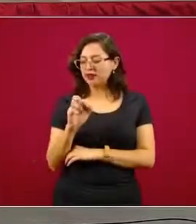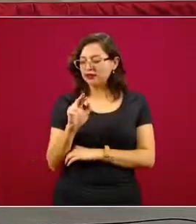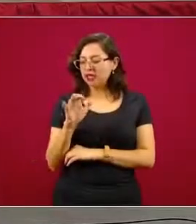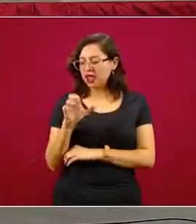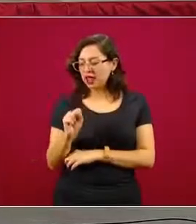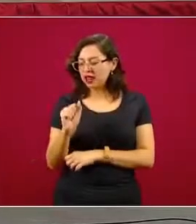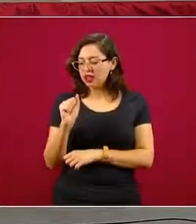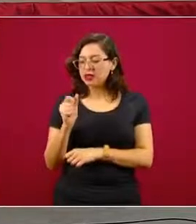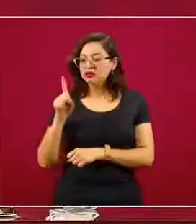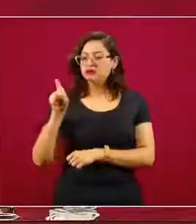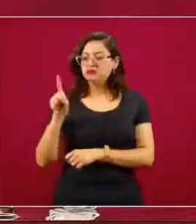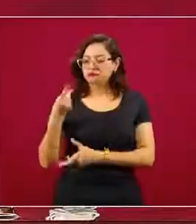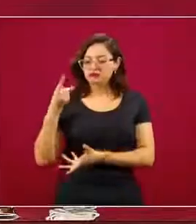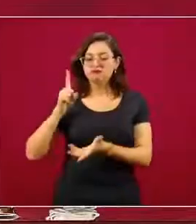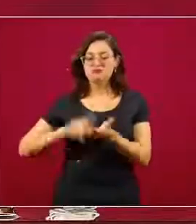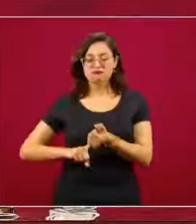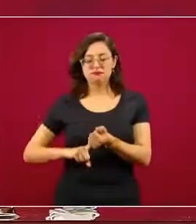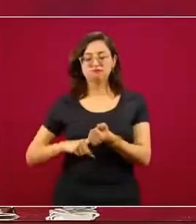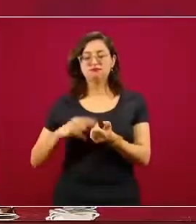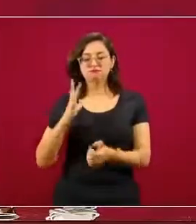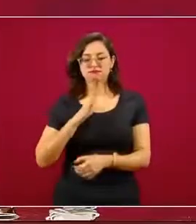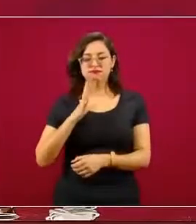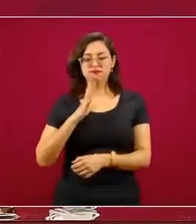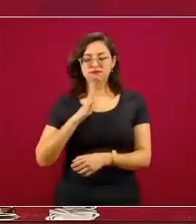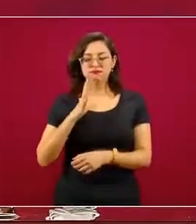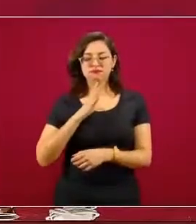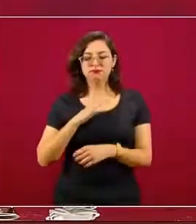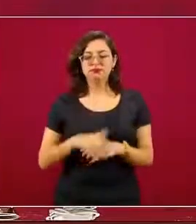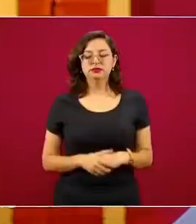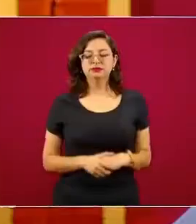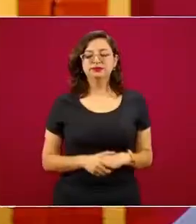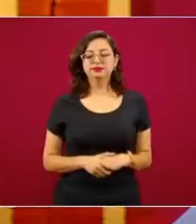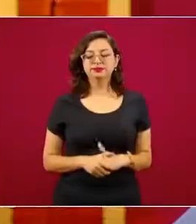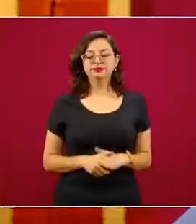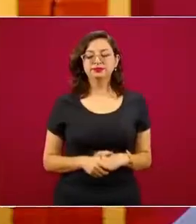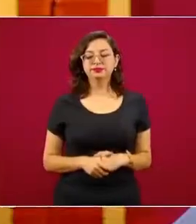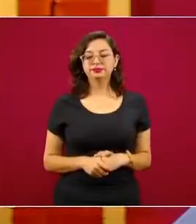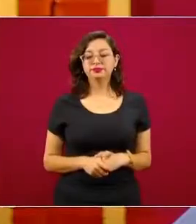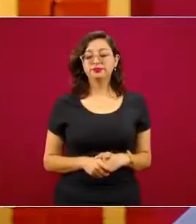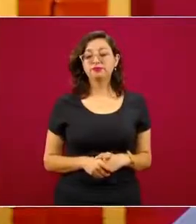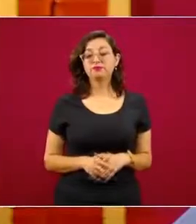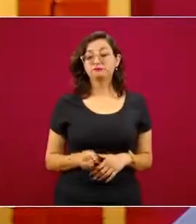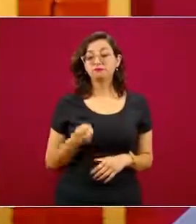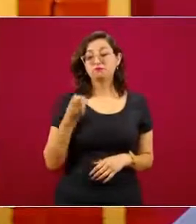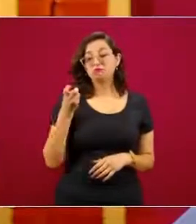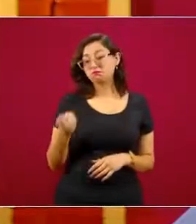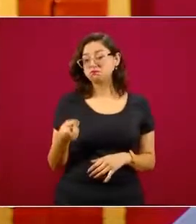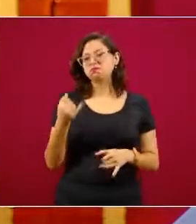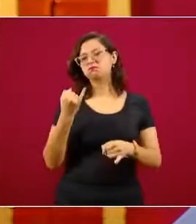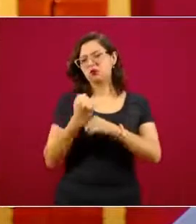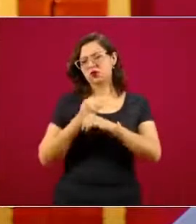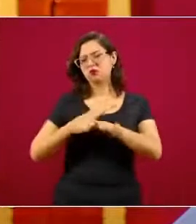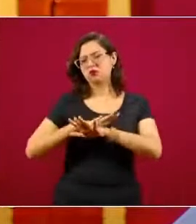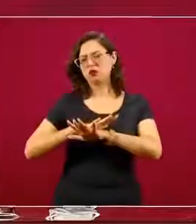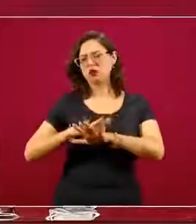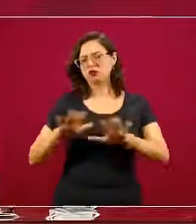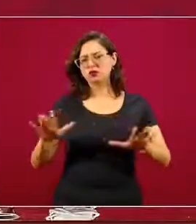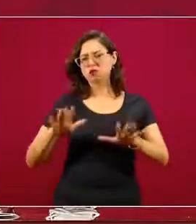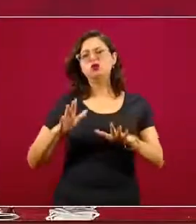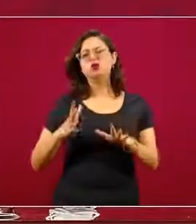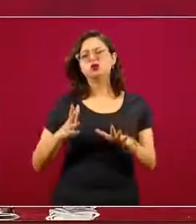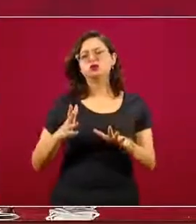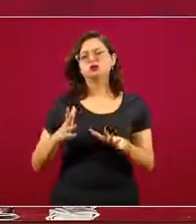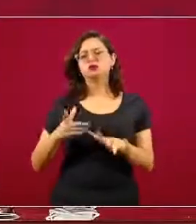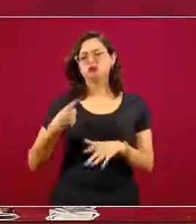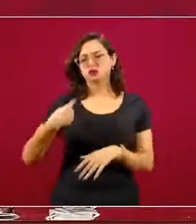pueden identificar en aguas residuales. Entonces, esos serían los elementos que podrían ser promisorios. Nosotros ya lo incorporamos en